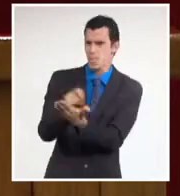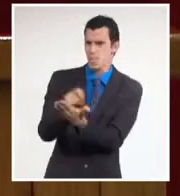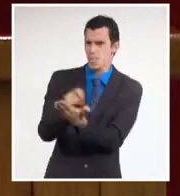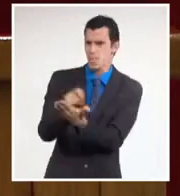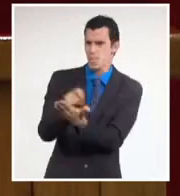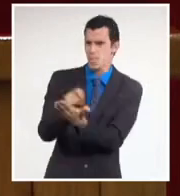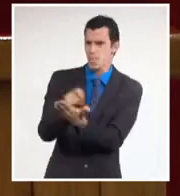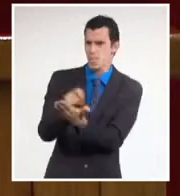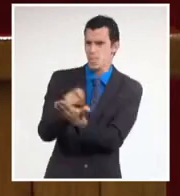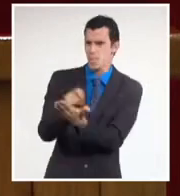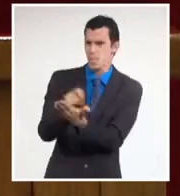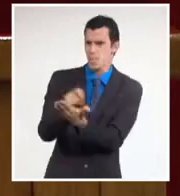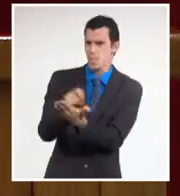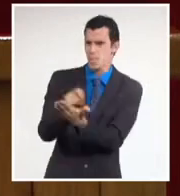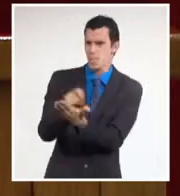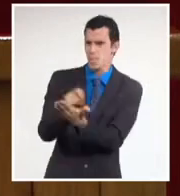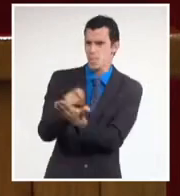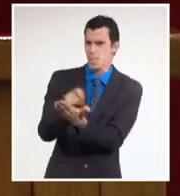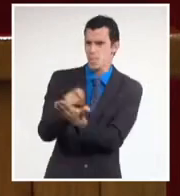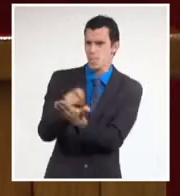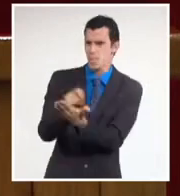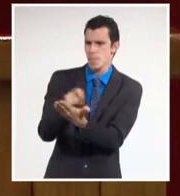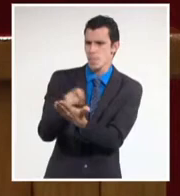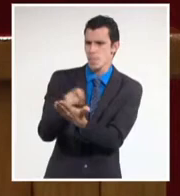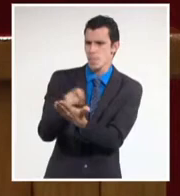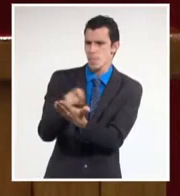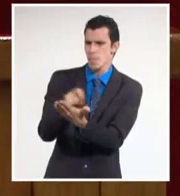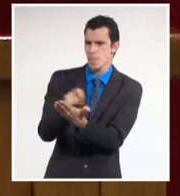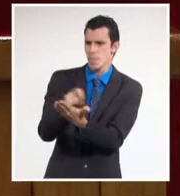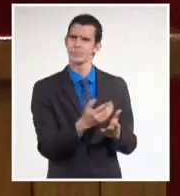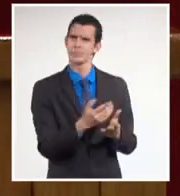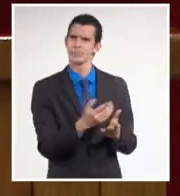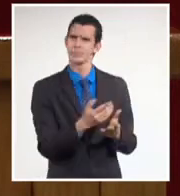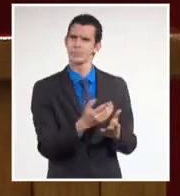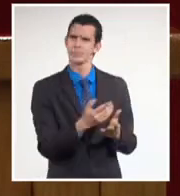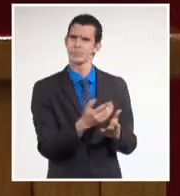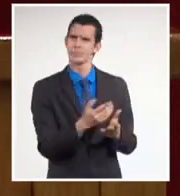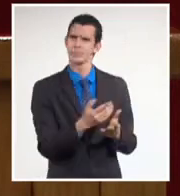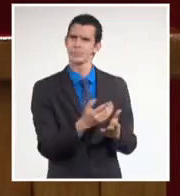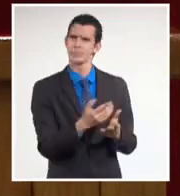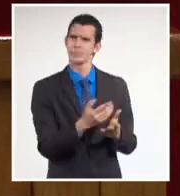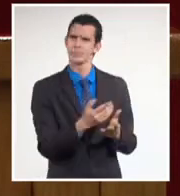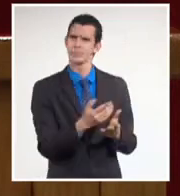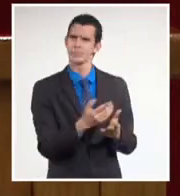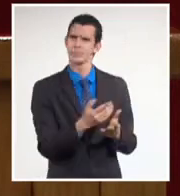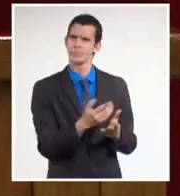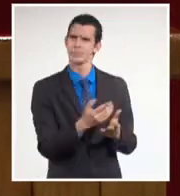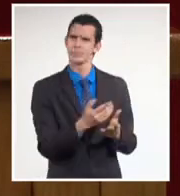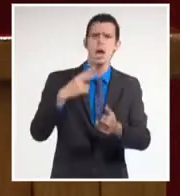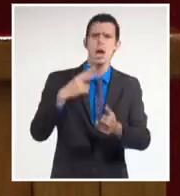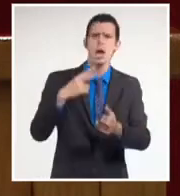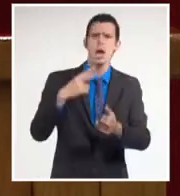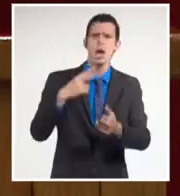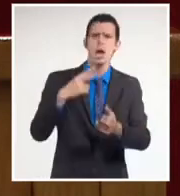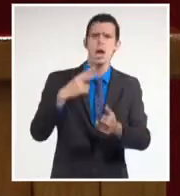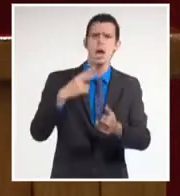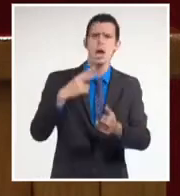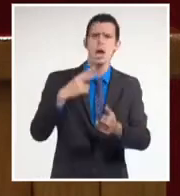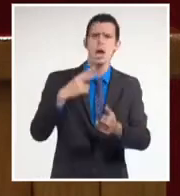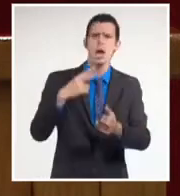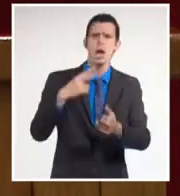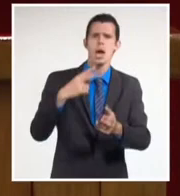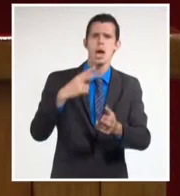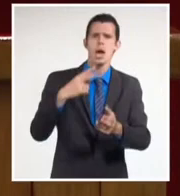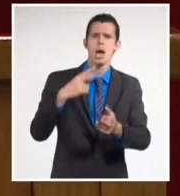mejor. Los cuadros son seres humanos cuya misión se hace más eficaz cuando se alterna con actividades